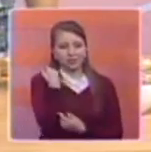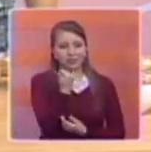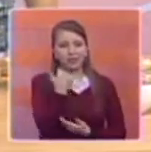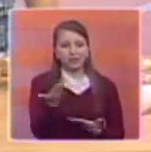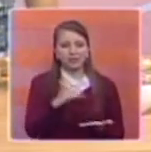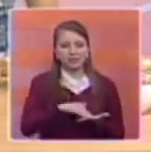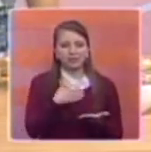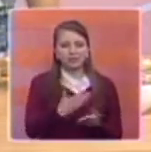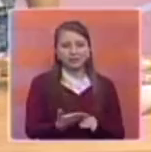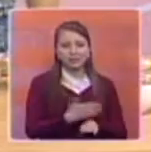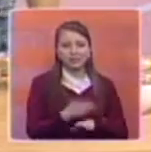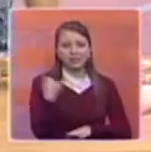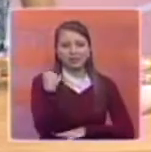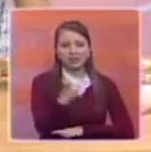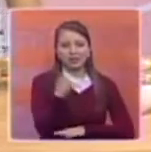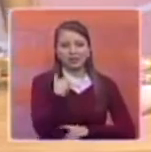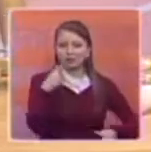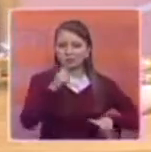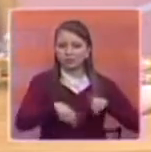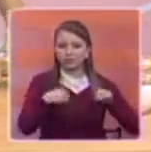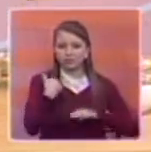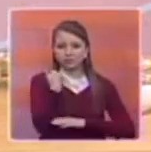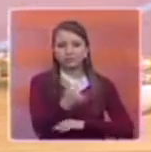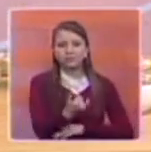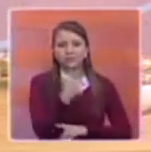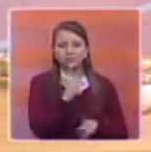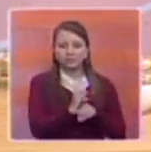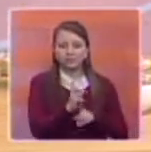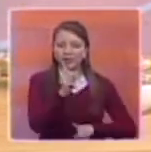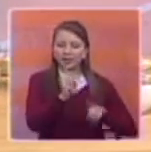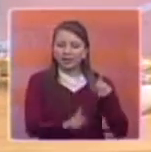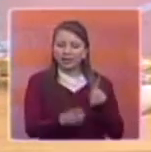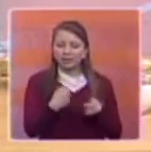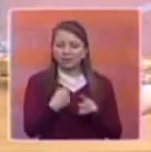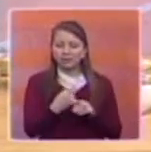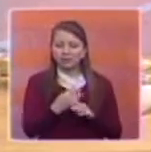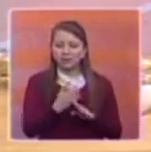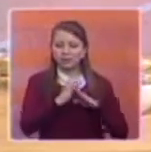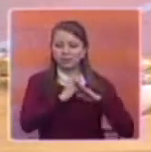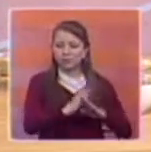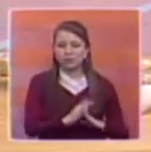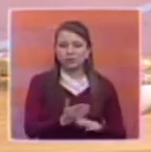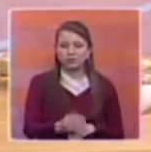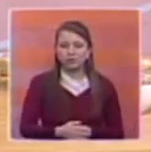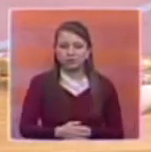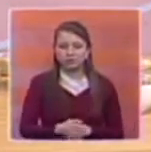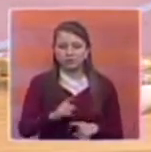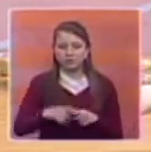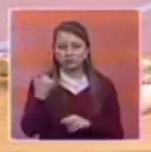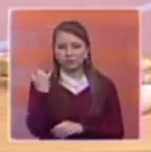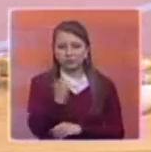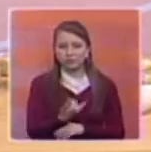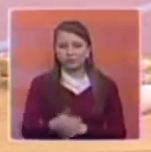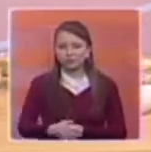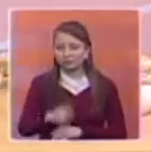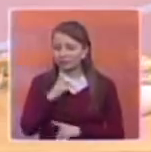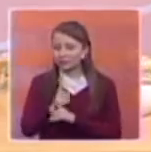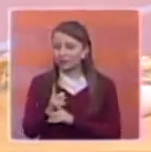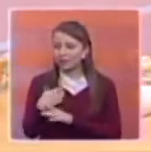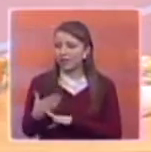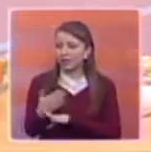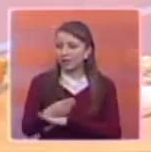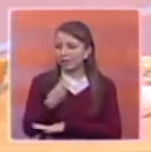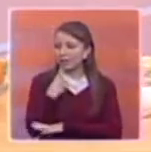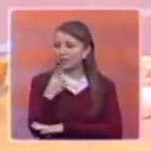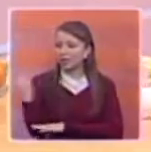podía comunicarme con usted. No te podías comunicar, si a veces se bloquean las líneas, no sé por qué, y no se puede comunicar, ¿no? Sí, ¿no? La llamada para decirle